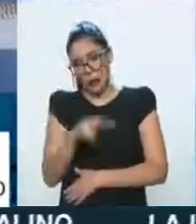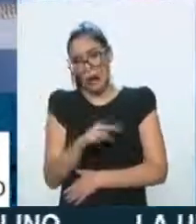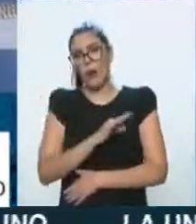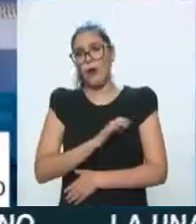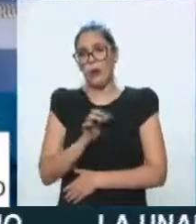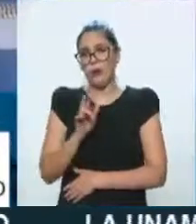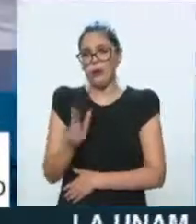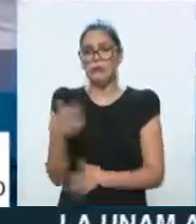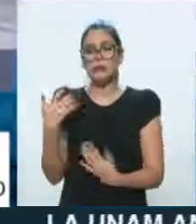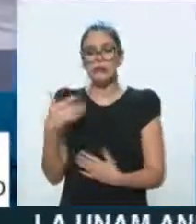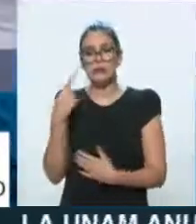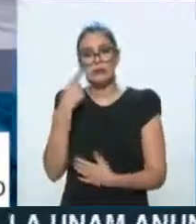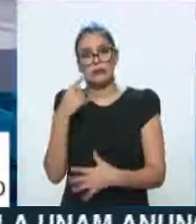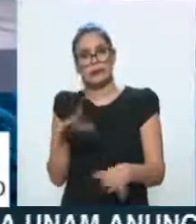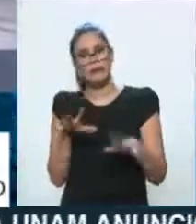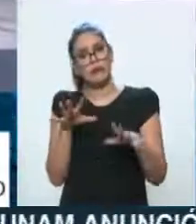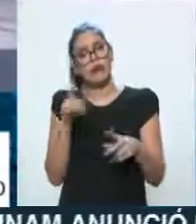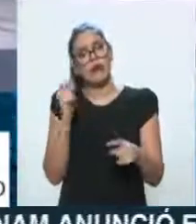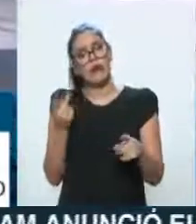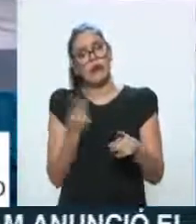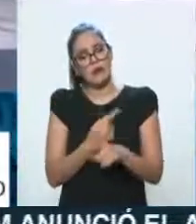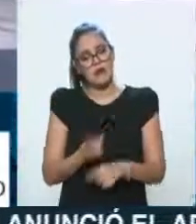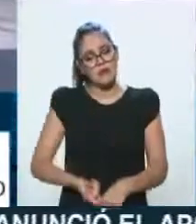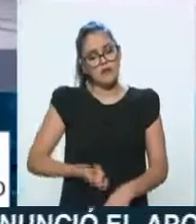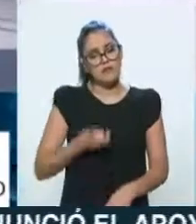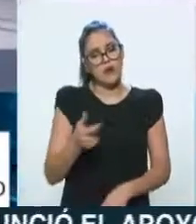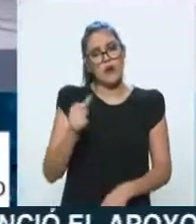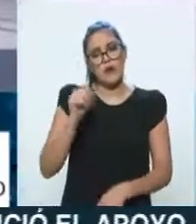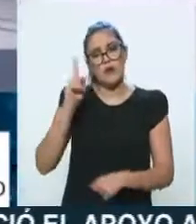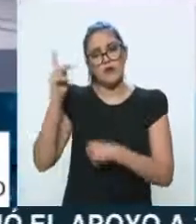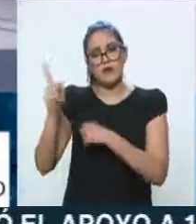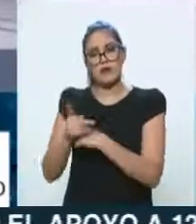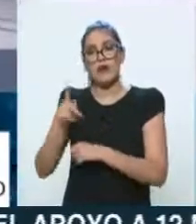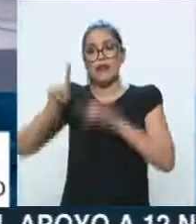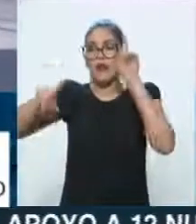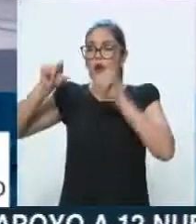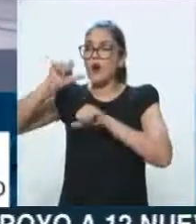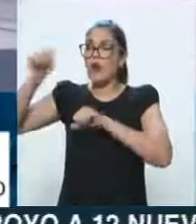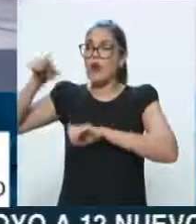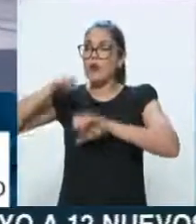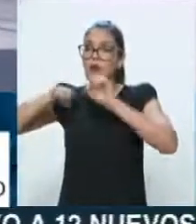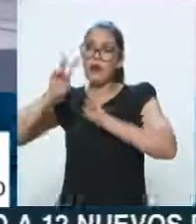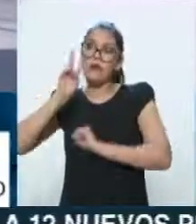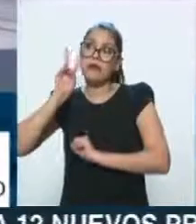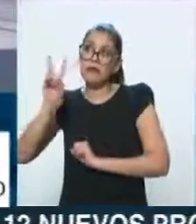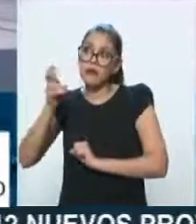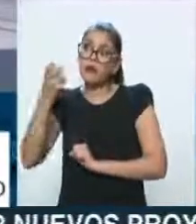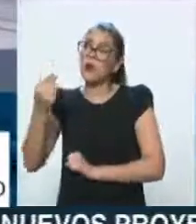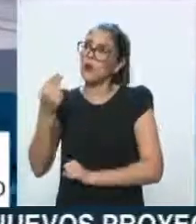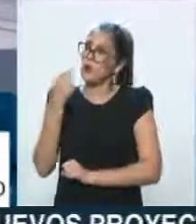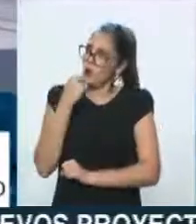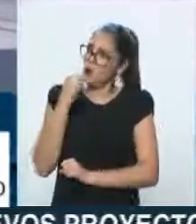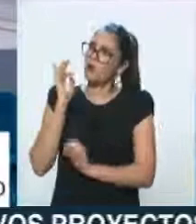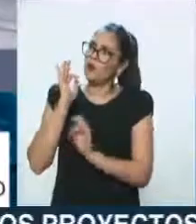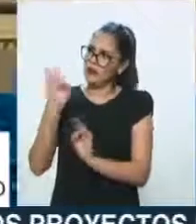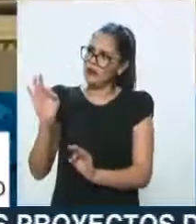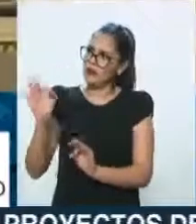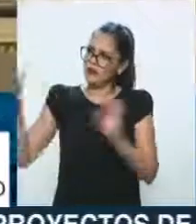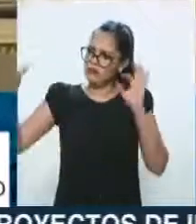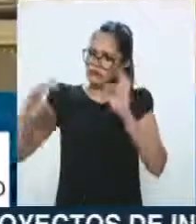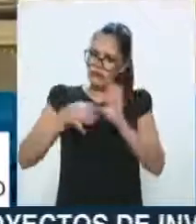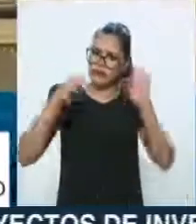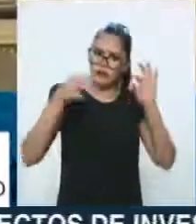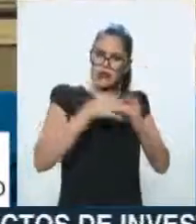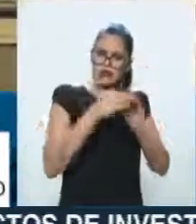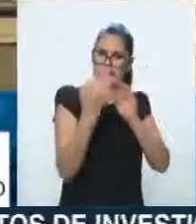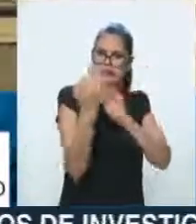muy atractivo de inversión extranjera conforme las empresas se den cuenta de que es muy útil tener las cadenas de